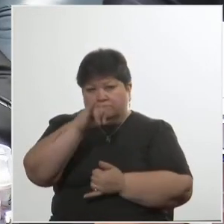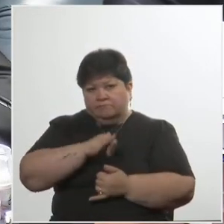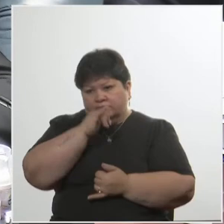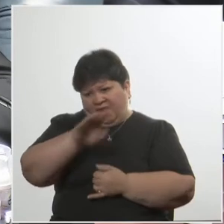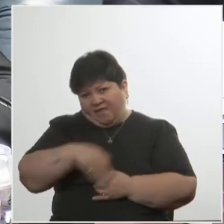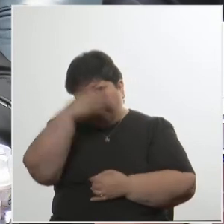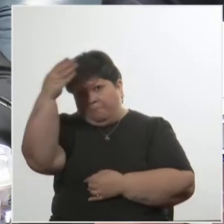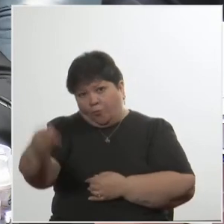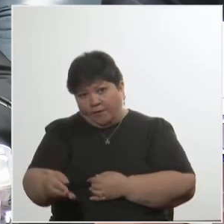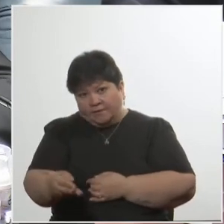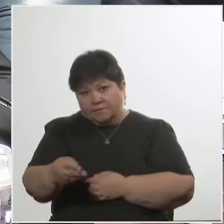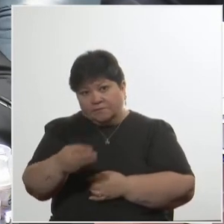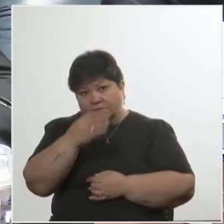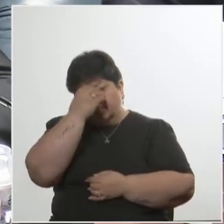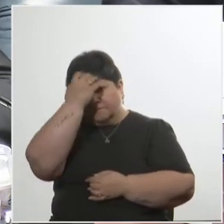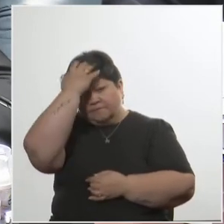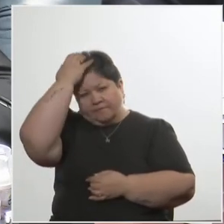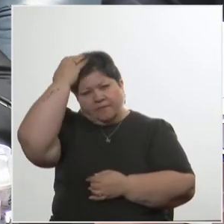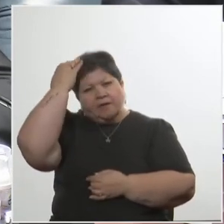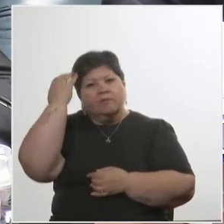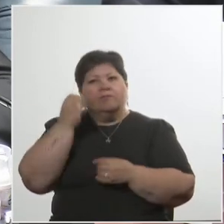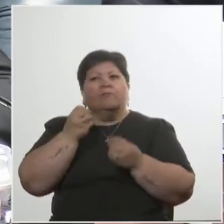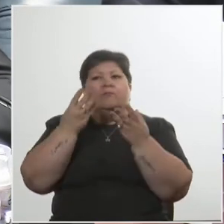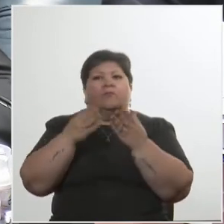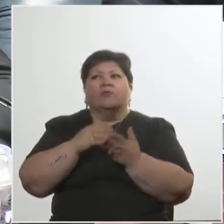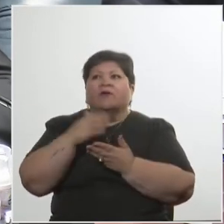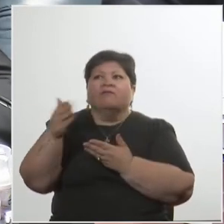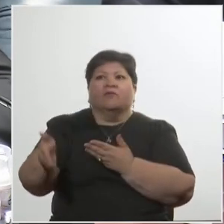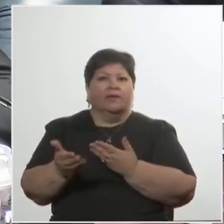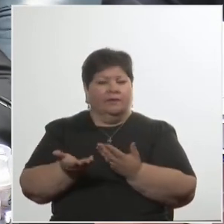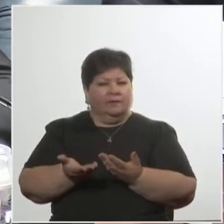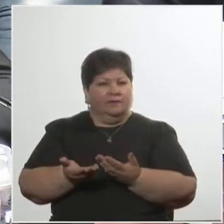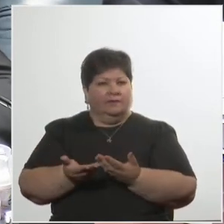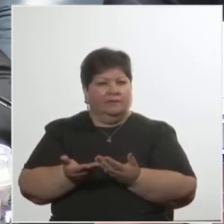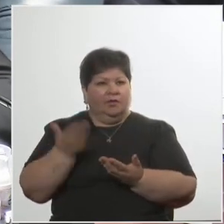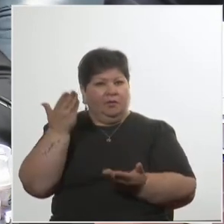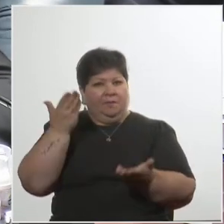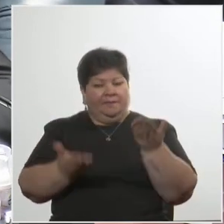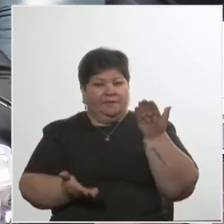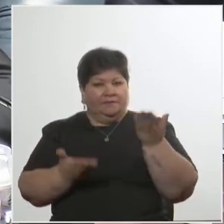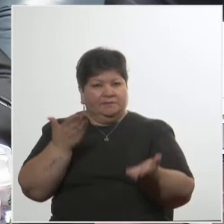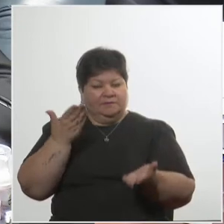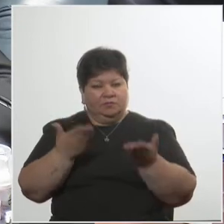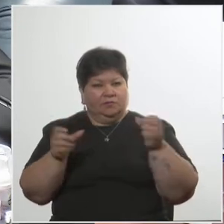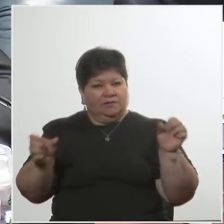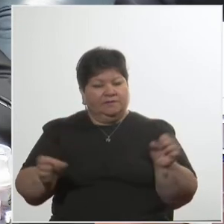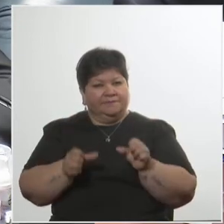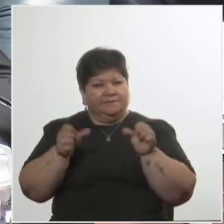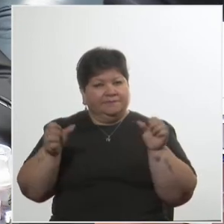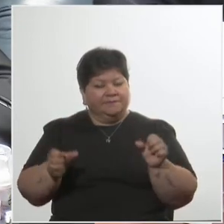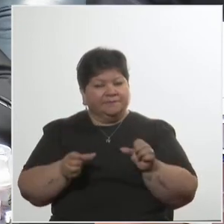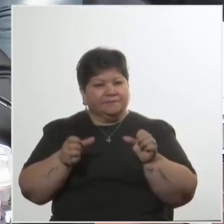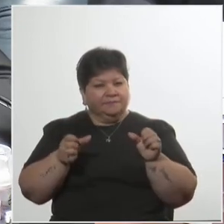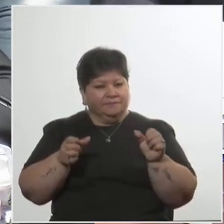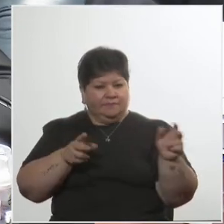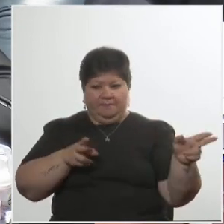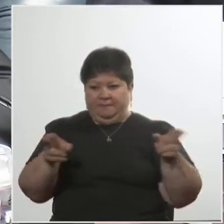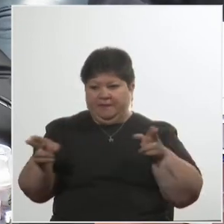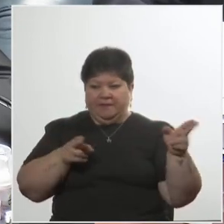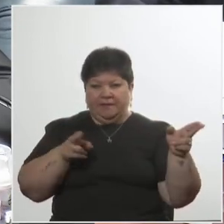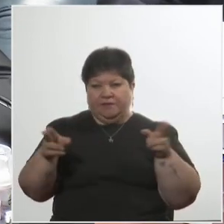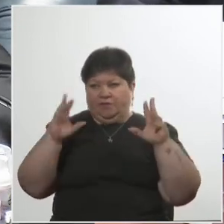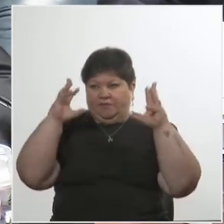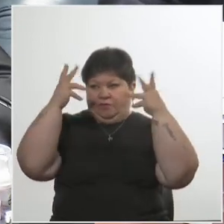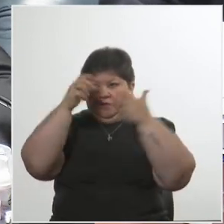hubo después por qué quedan afuera porque la comparación que se hizo con respecto al período del terrorismo